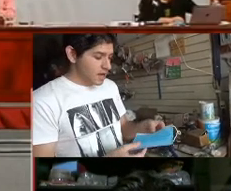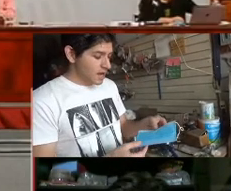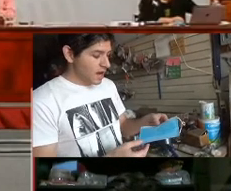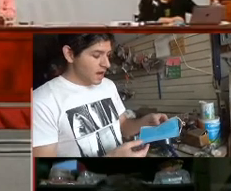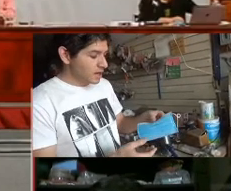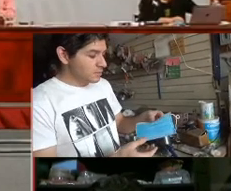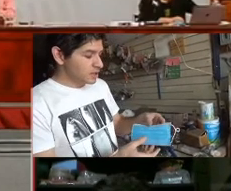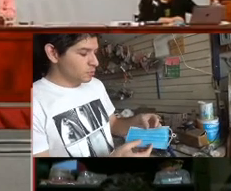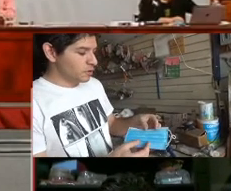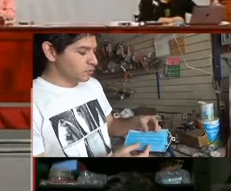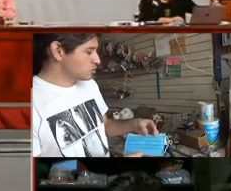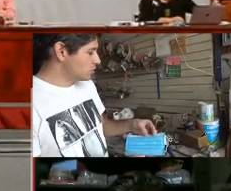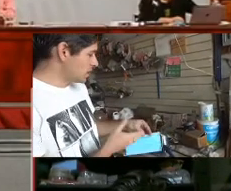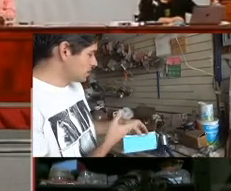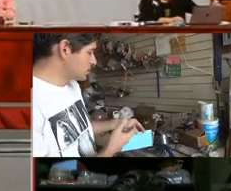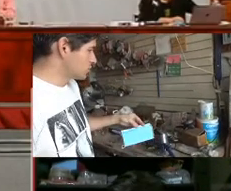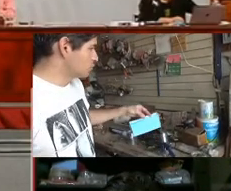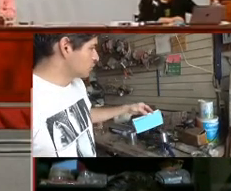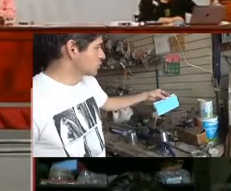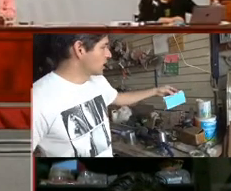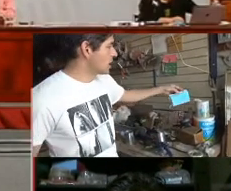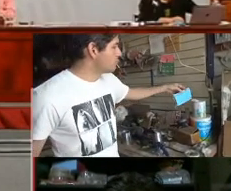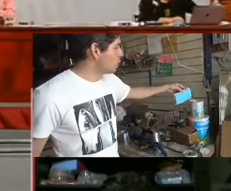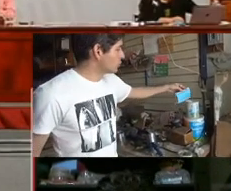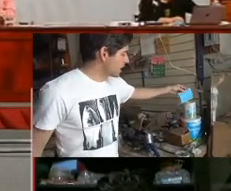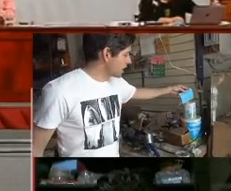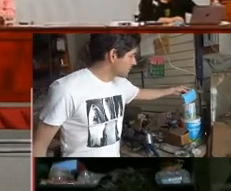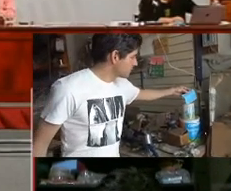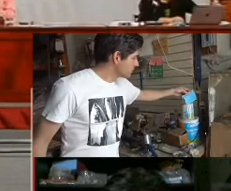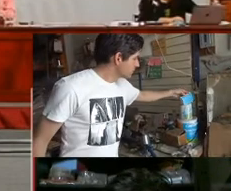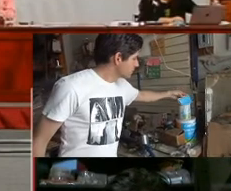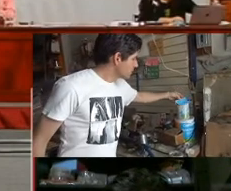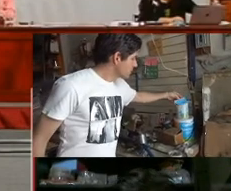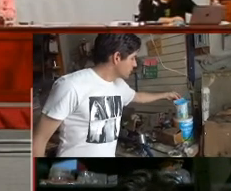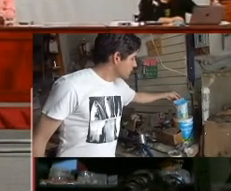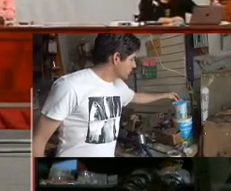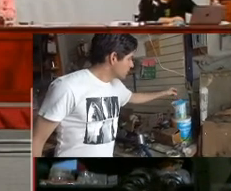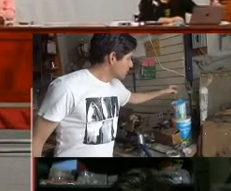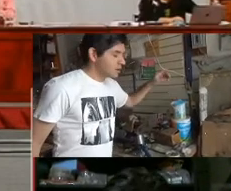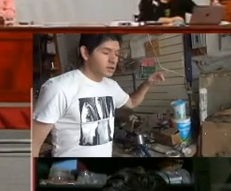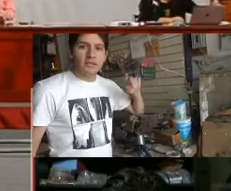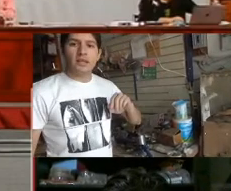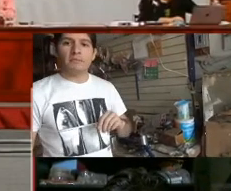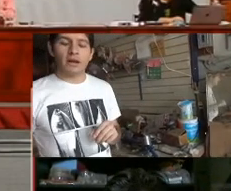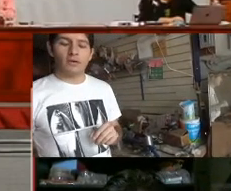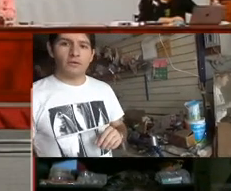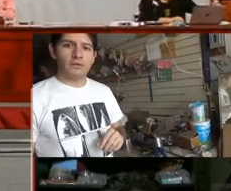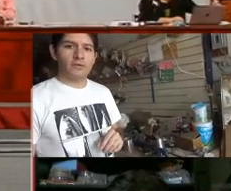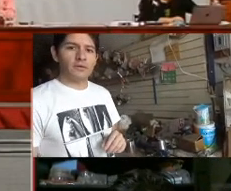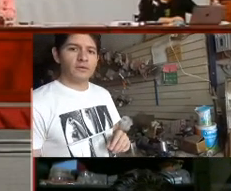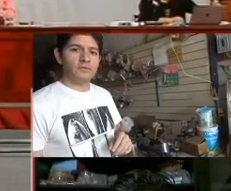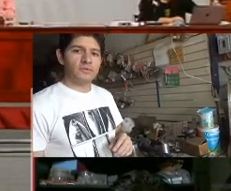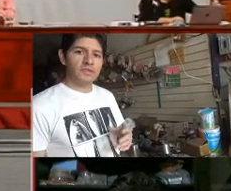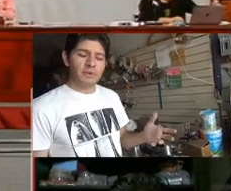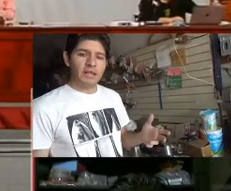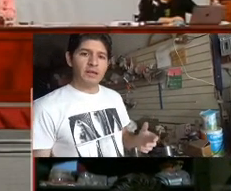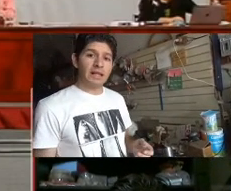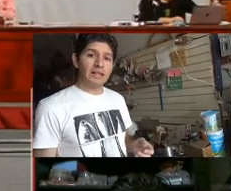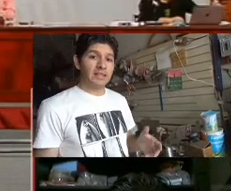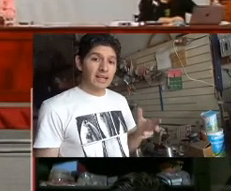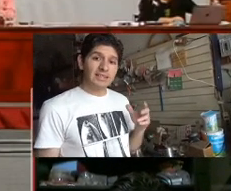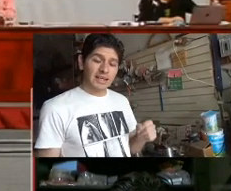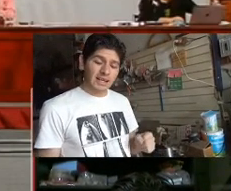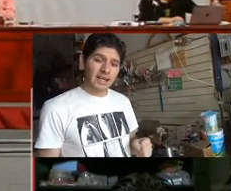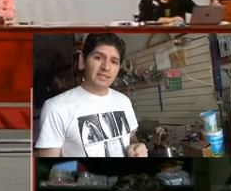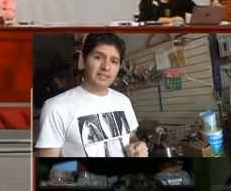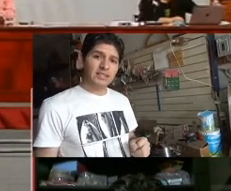lo demostraron, ya lo demostró la OMS, ya lo dijo el doctor Hugo López-Gatell 1000 veces, ya lo demostré 2 veces aquí, y bueno, ya